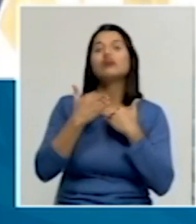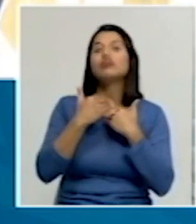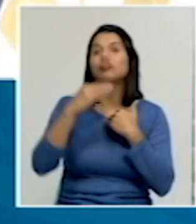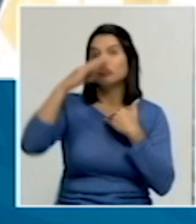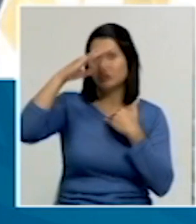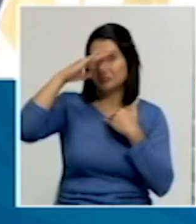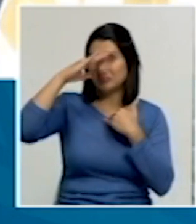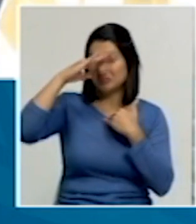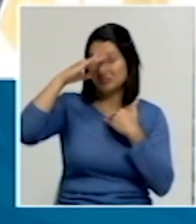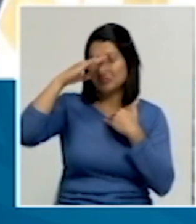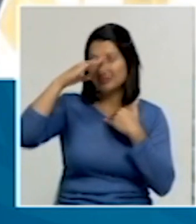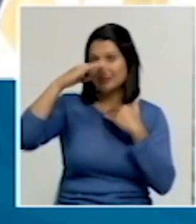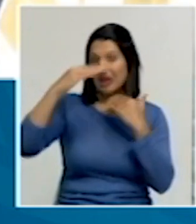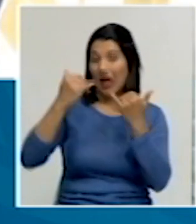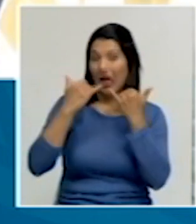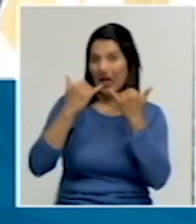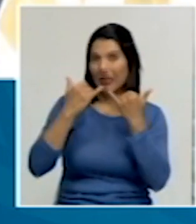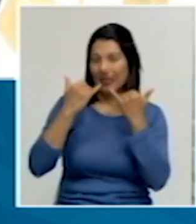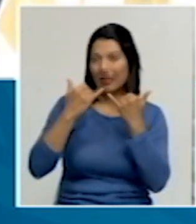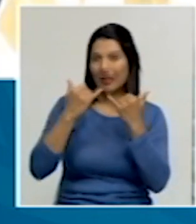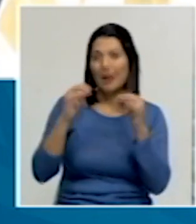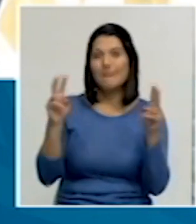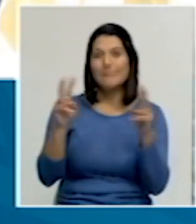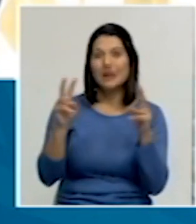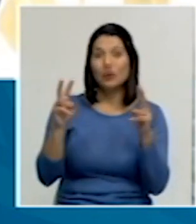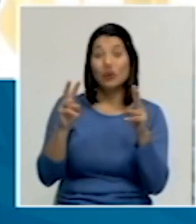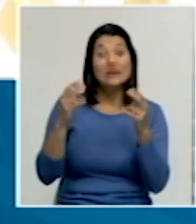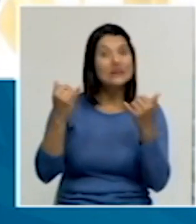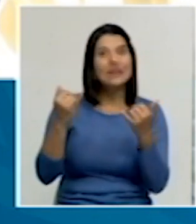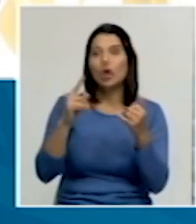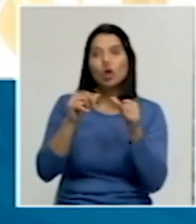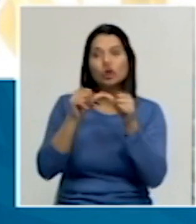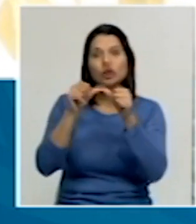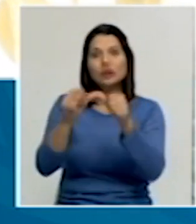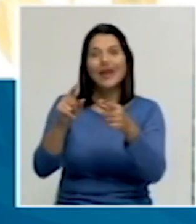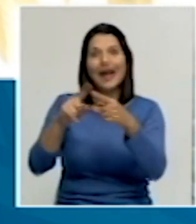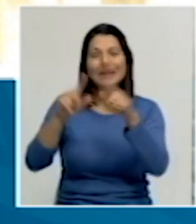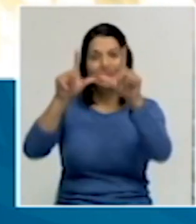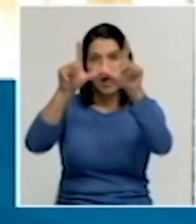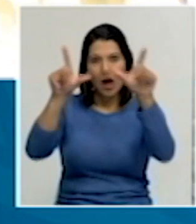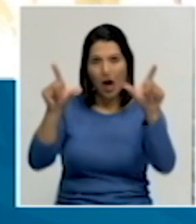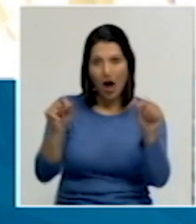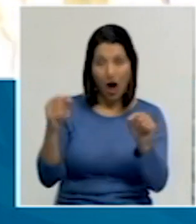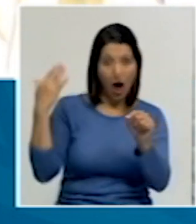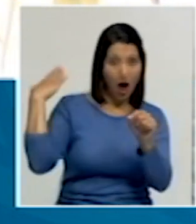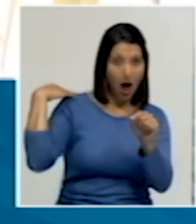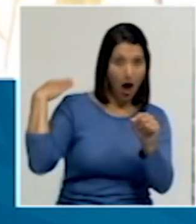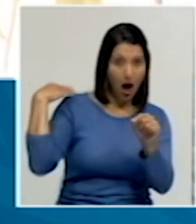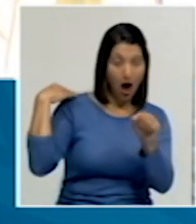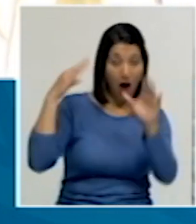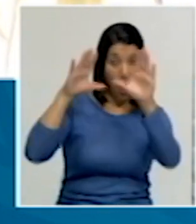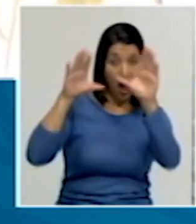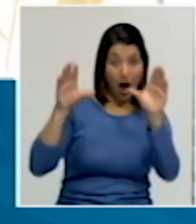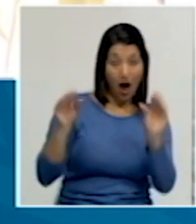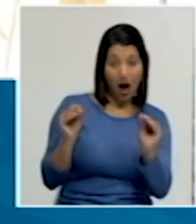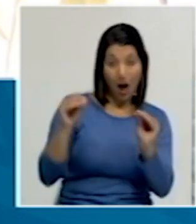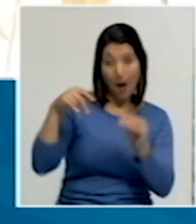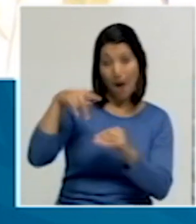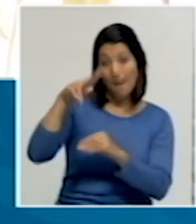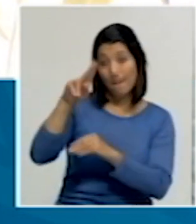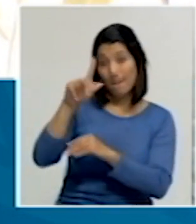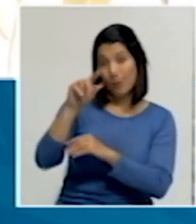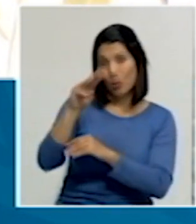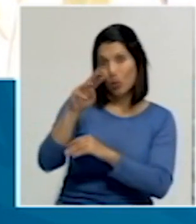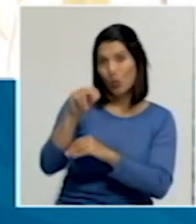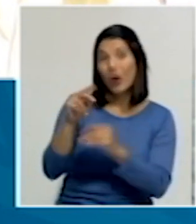Entonces por eso es que no llega tanto a los pulmones y no produce neumonía. Entonces no produce esa falta